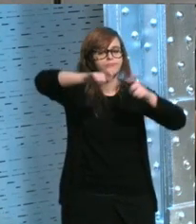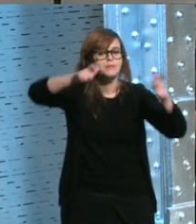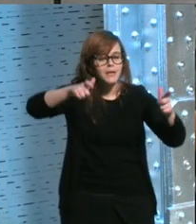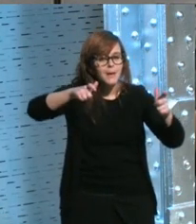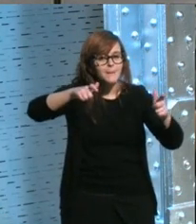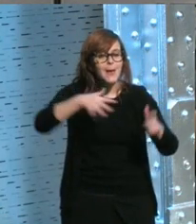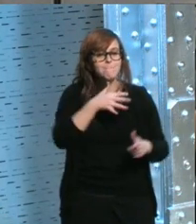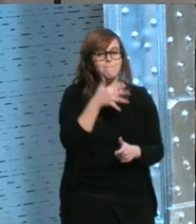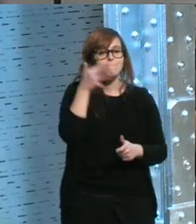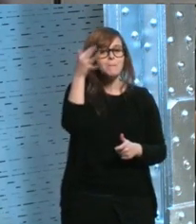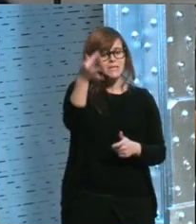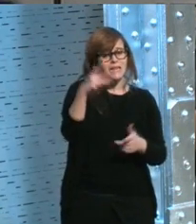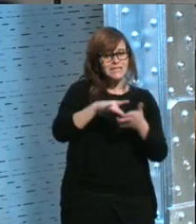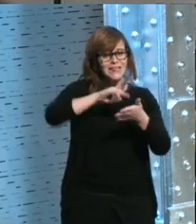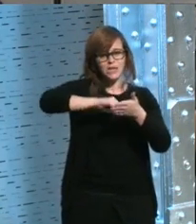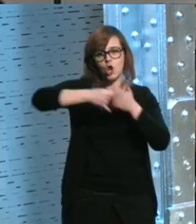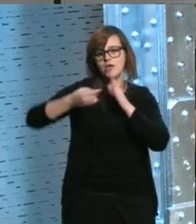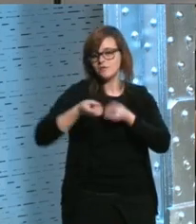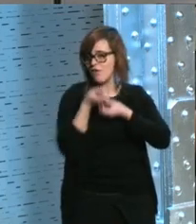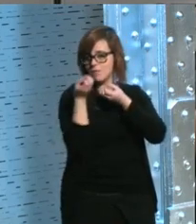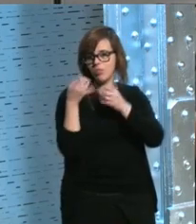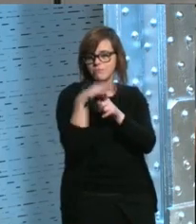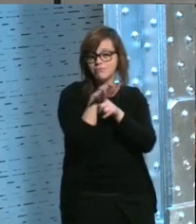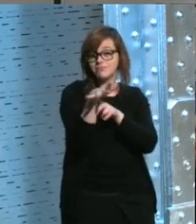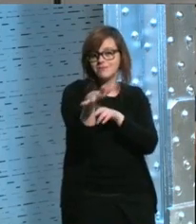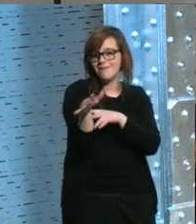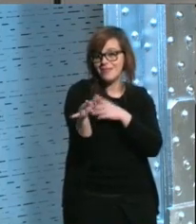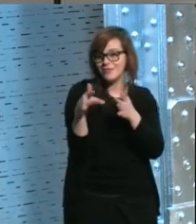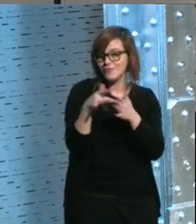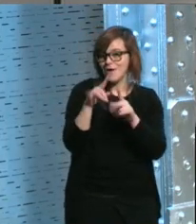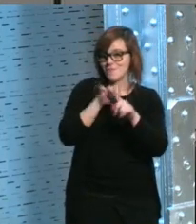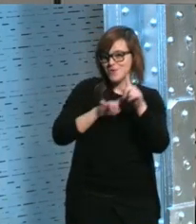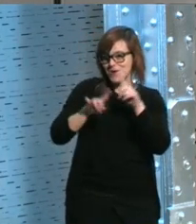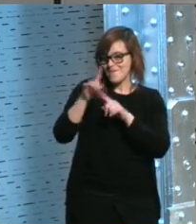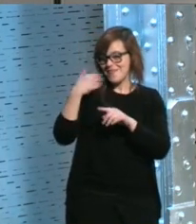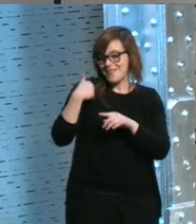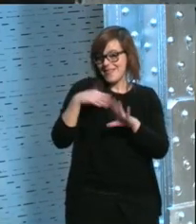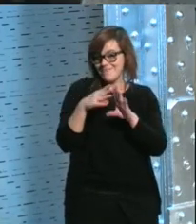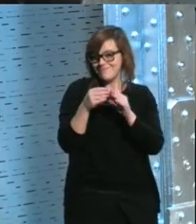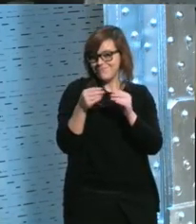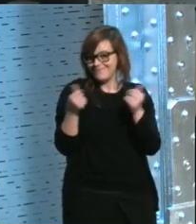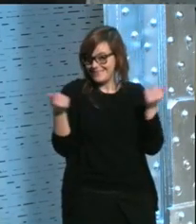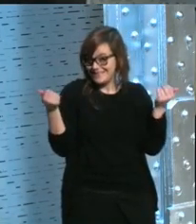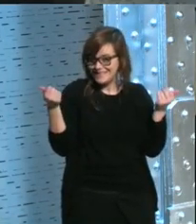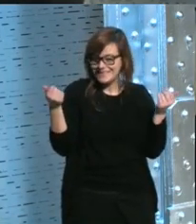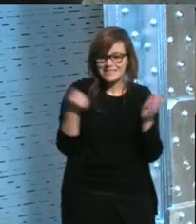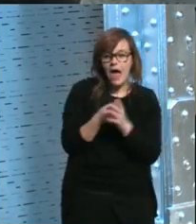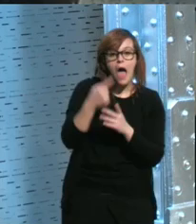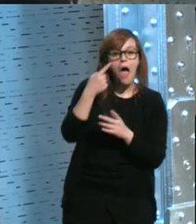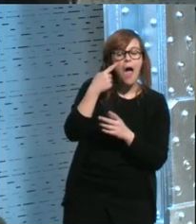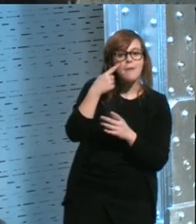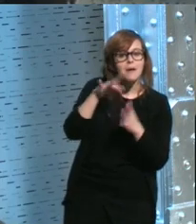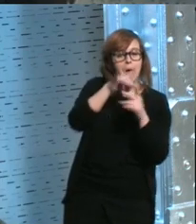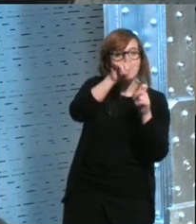de las tecnologías de la información. Está resuelto el problema. Muchas gracias. Gracias a ti. Preguntas, tramo